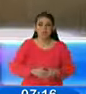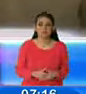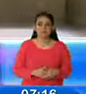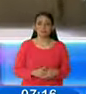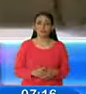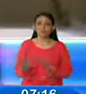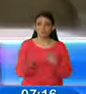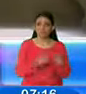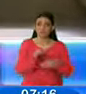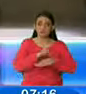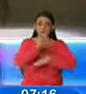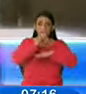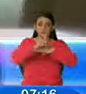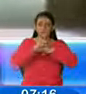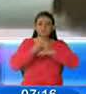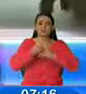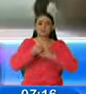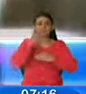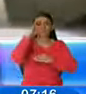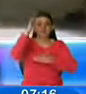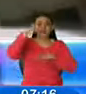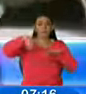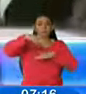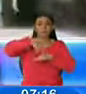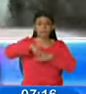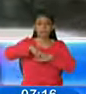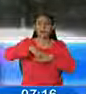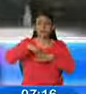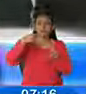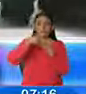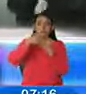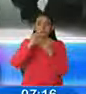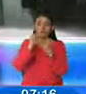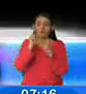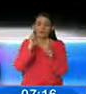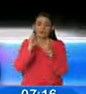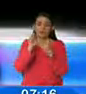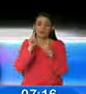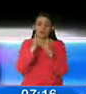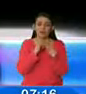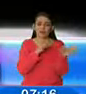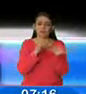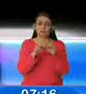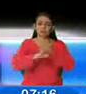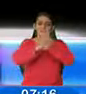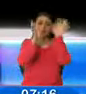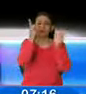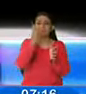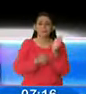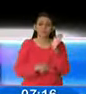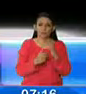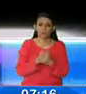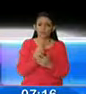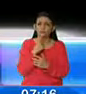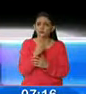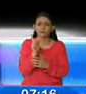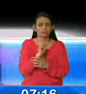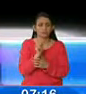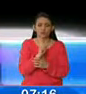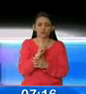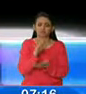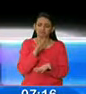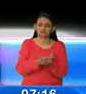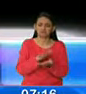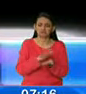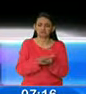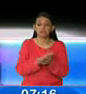tarde, el director general de operaciones de la Policía Nacional, Ramiro Mantilla, salió para aclarar lo sucedido. Indicó que se registraron